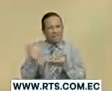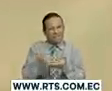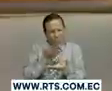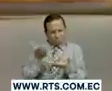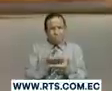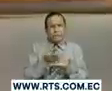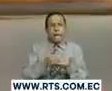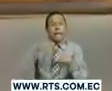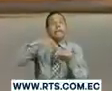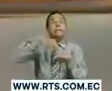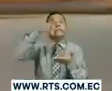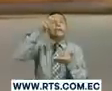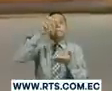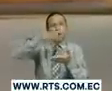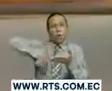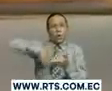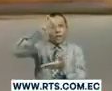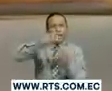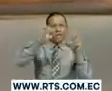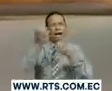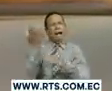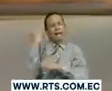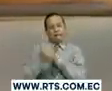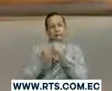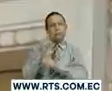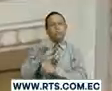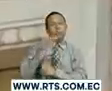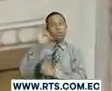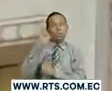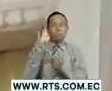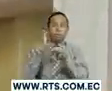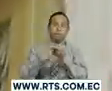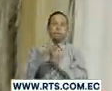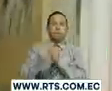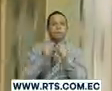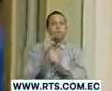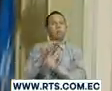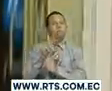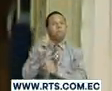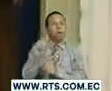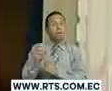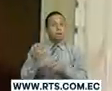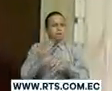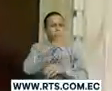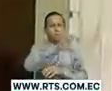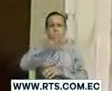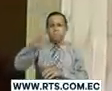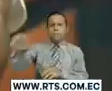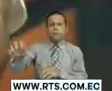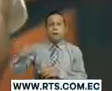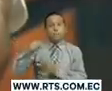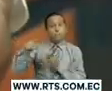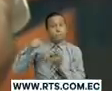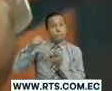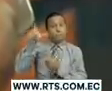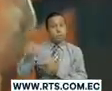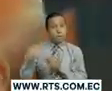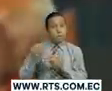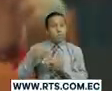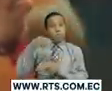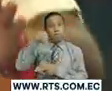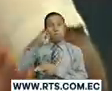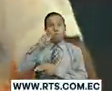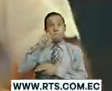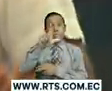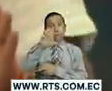año 2019 y 2020 y de investigaciones internas en diferentes áreas. El prefecto Carlos Luis Morales así se refirió